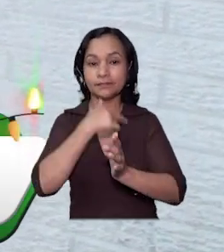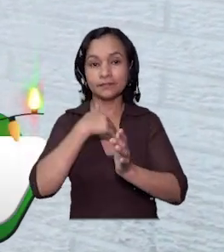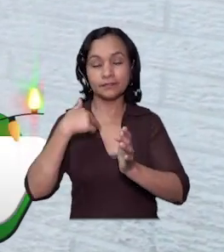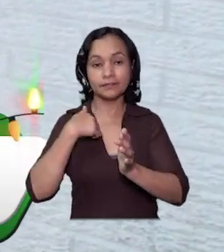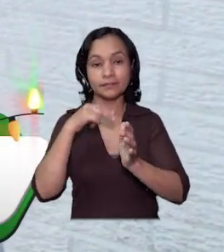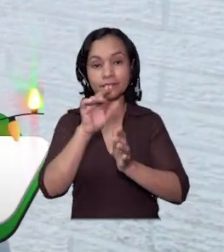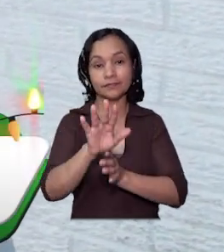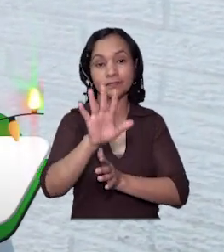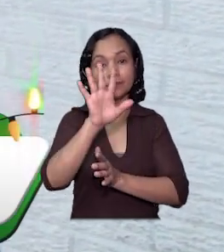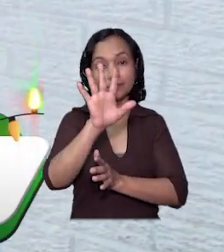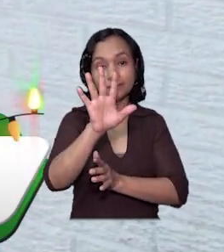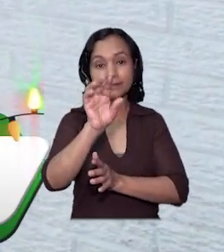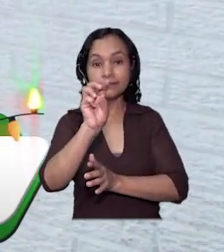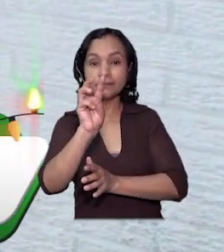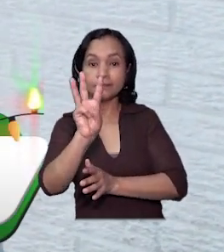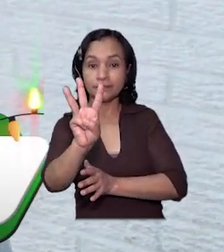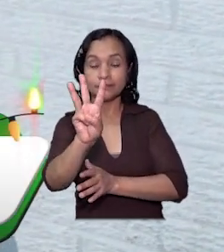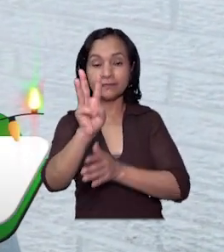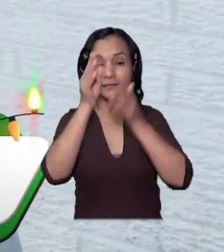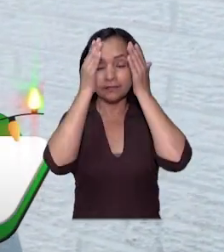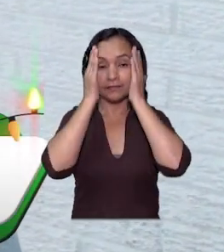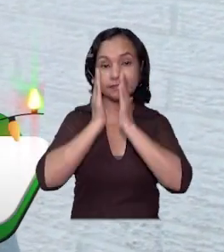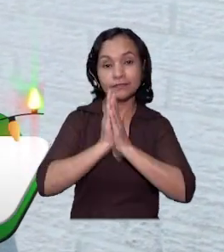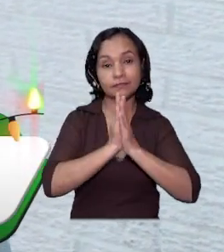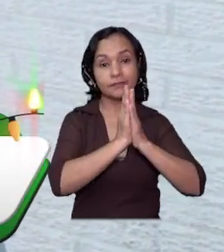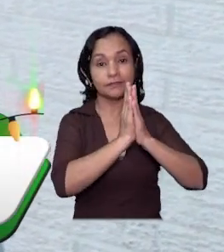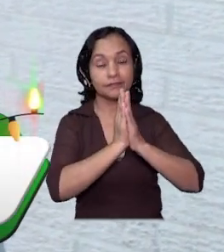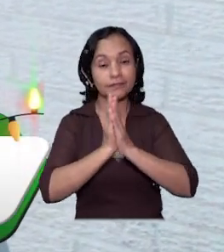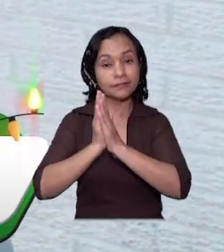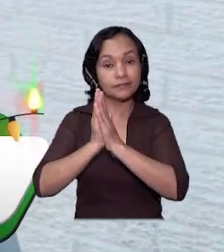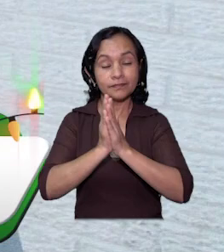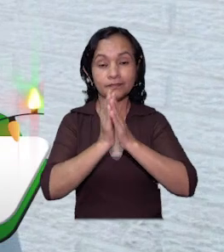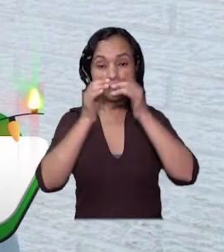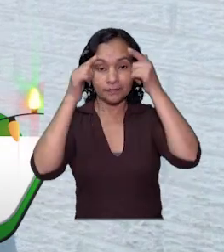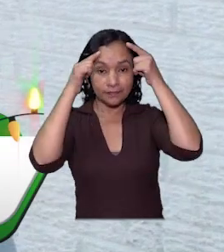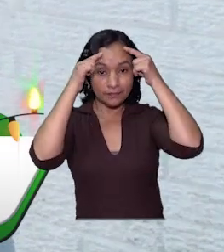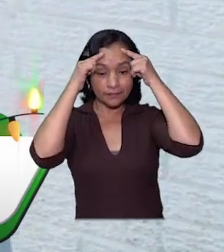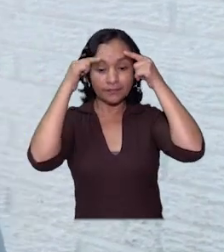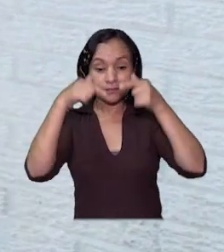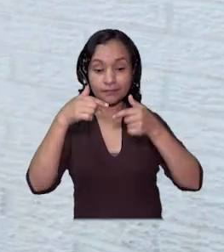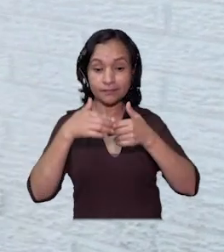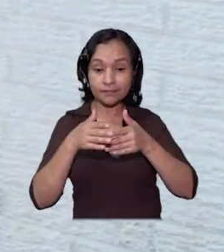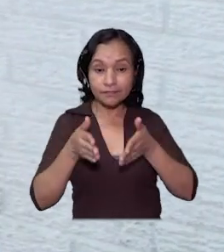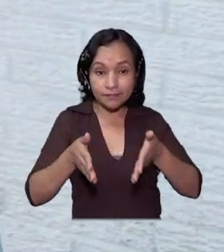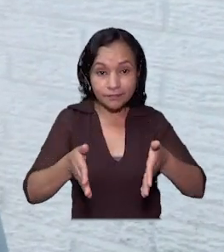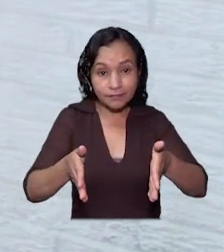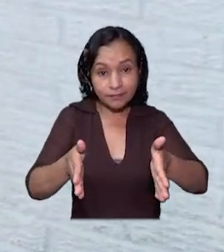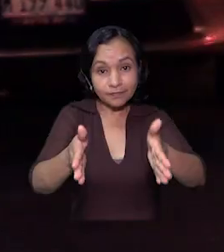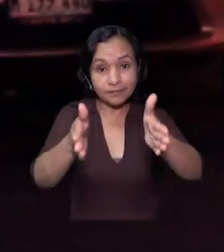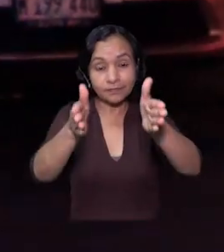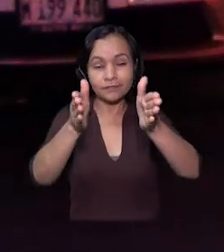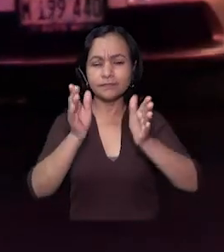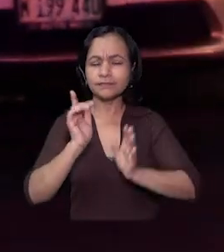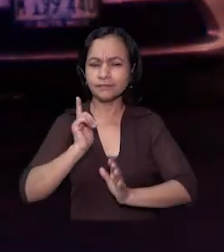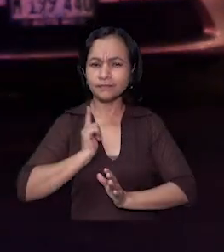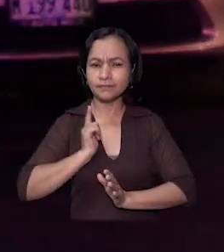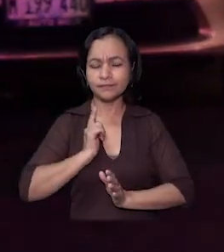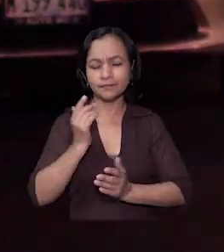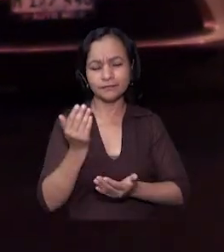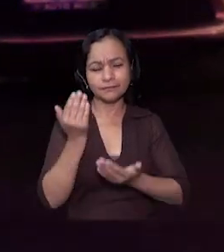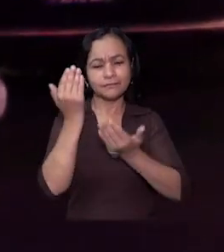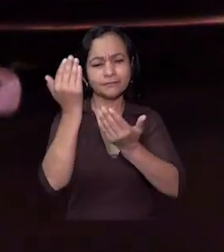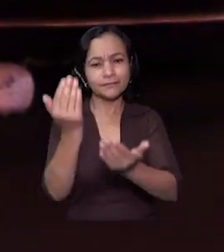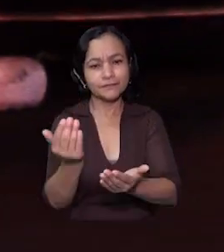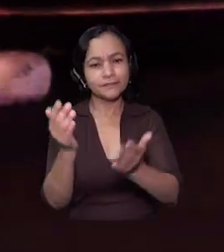de más de 53 altares que tuvimos de la avenida de Bolívar a Chávez. Ya ahorita nosotros tenemos instalados los